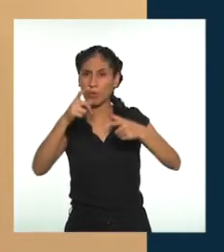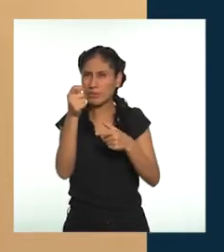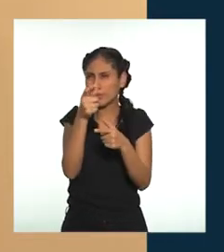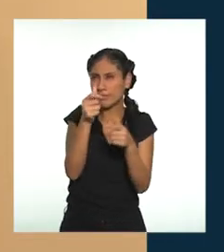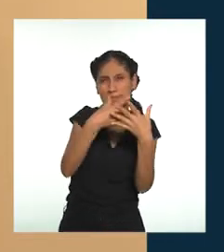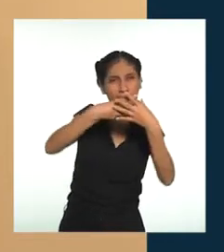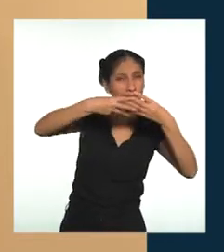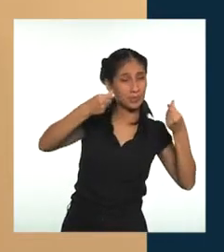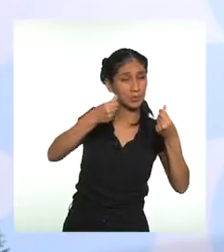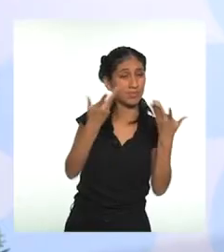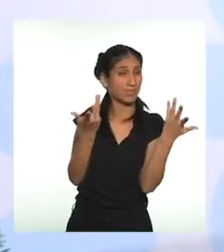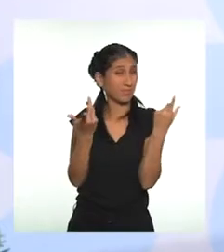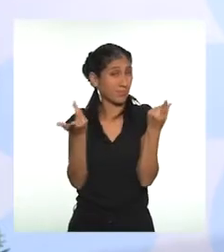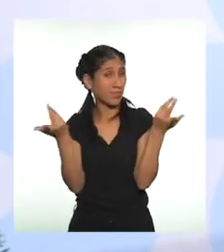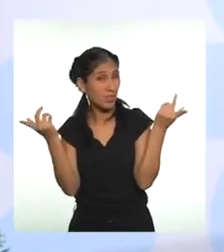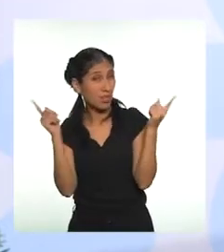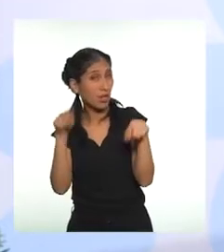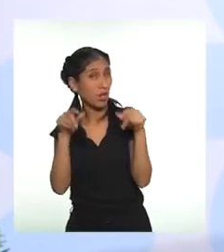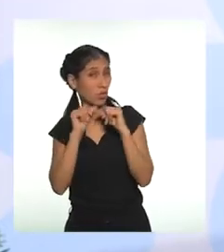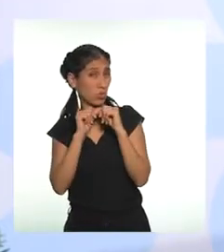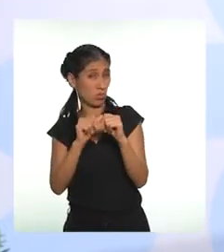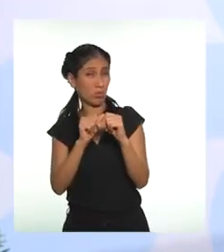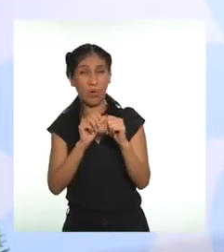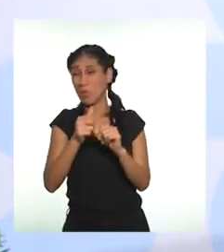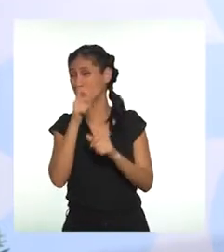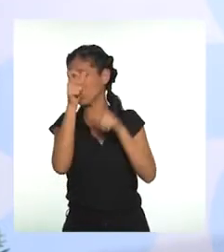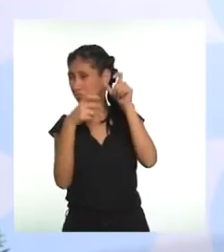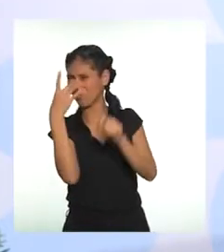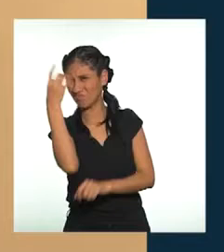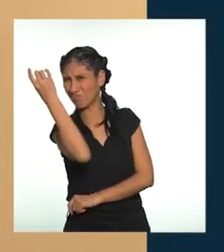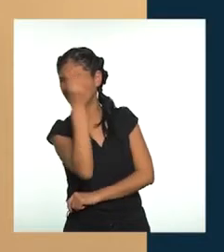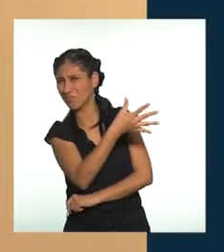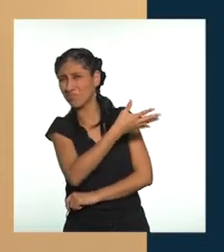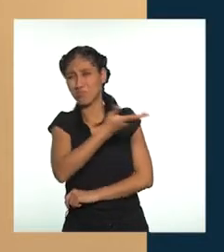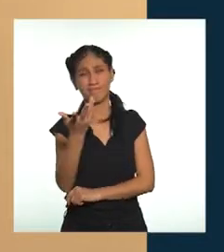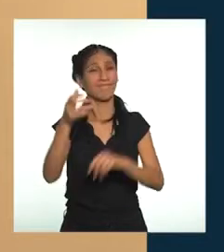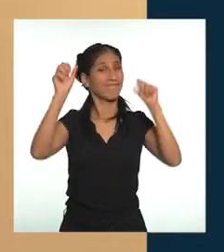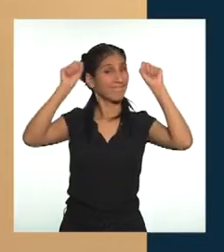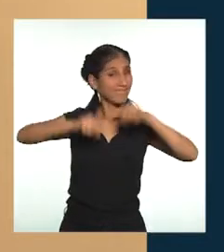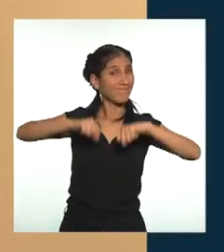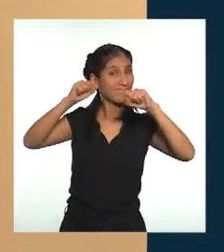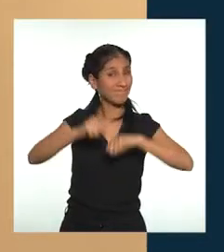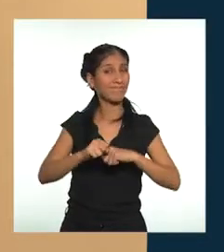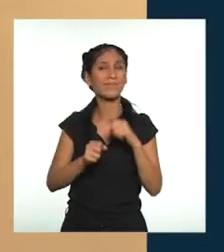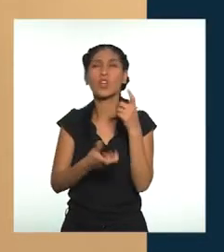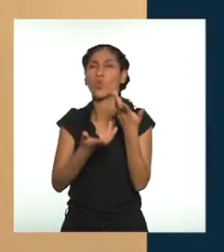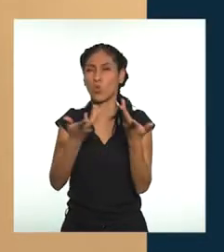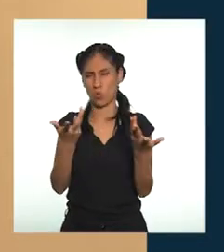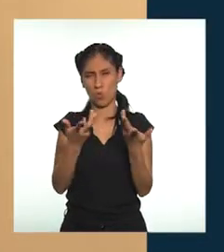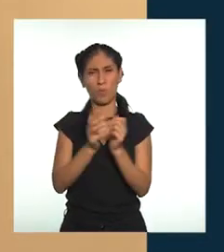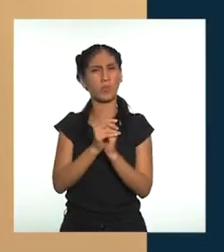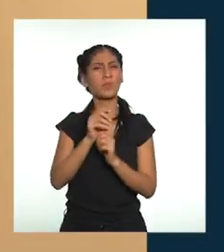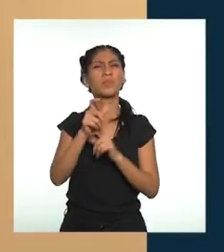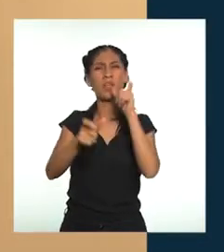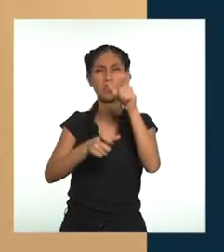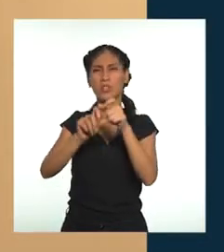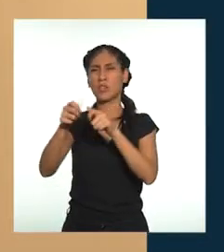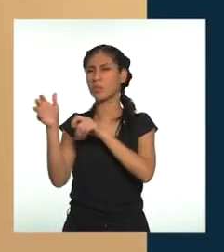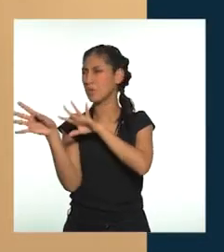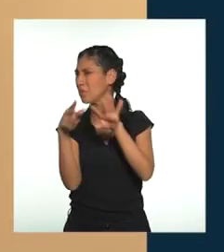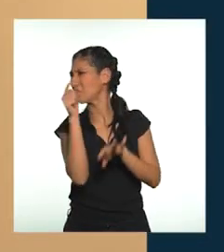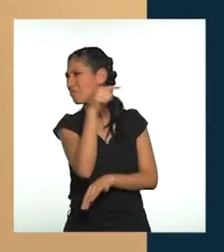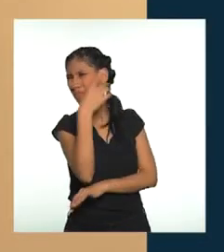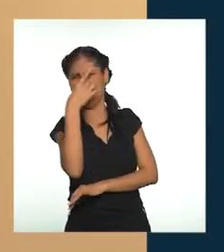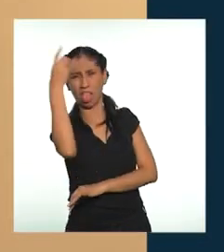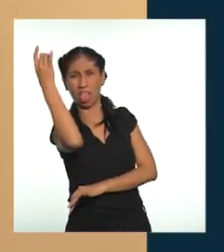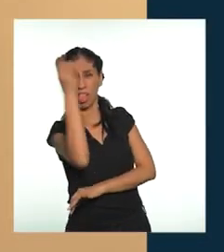de desaparecer. Y aún así continúa la discriminación. La discriminación daña el proyecto de vida